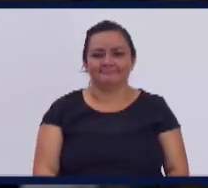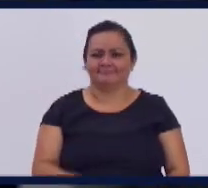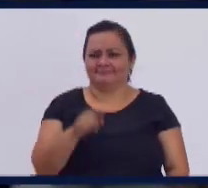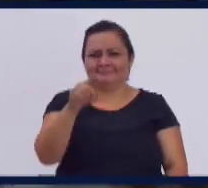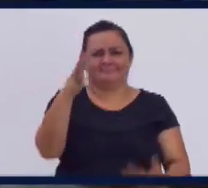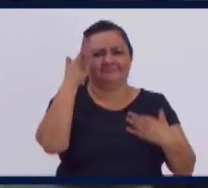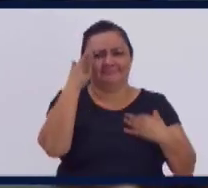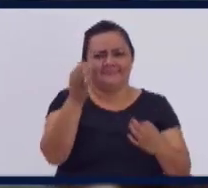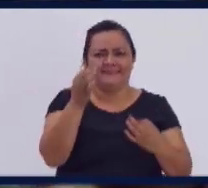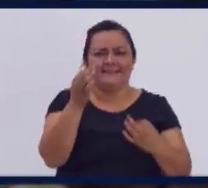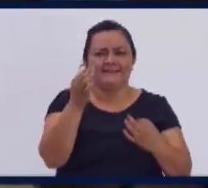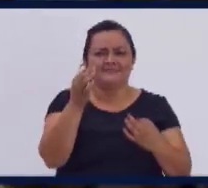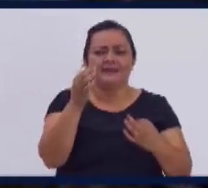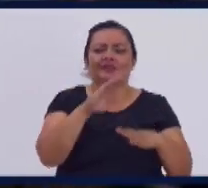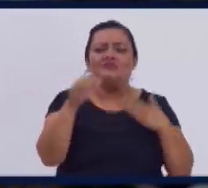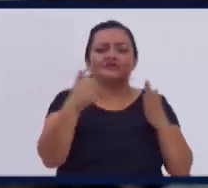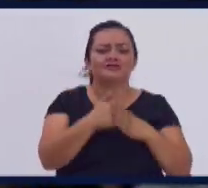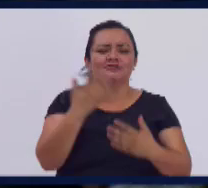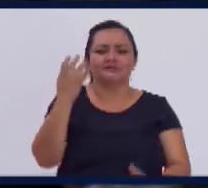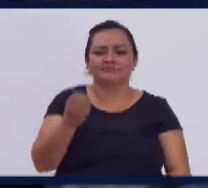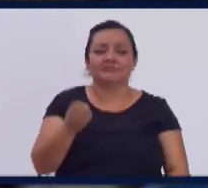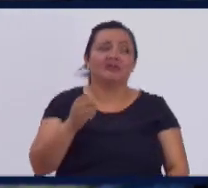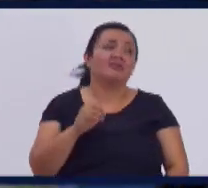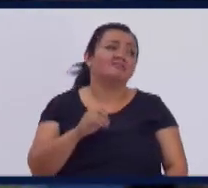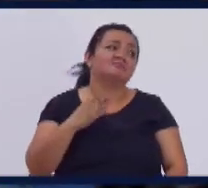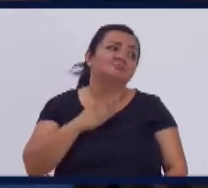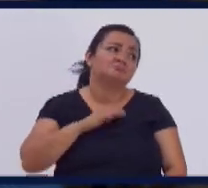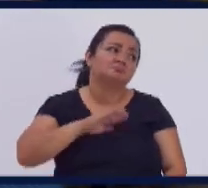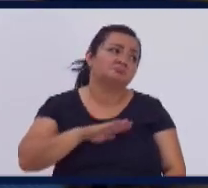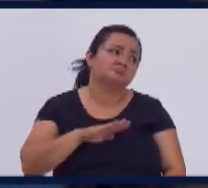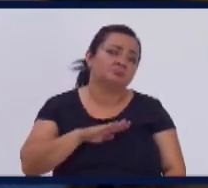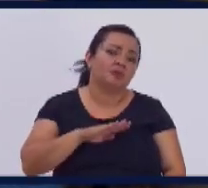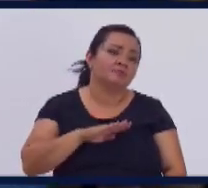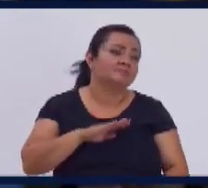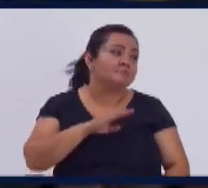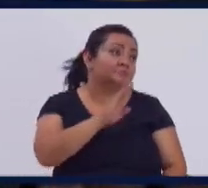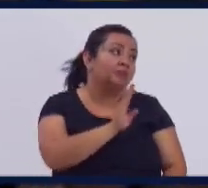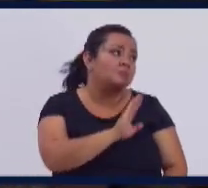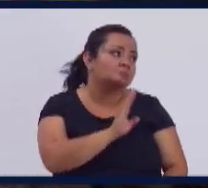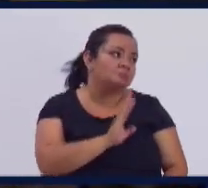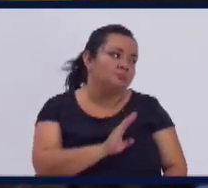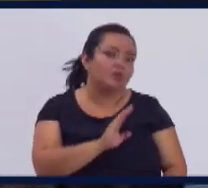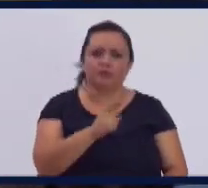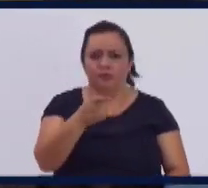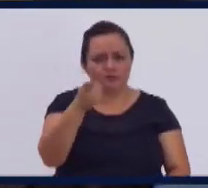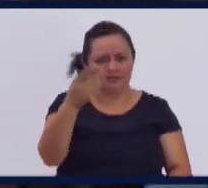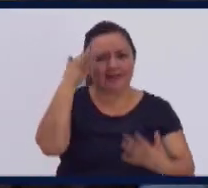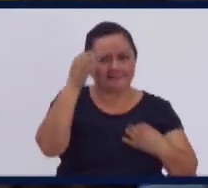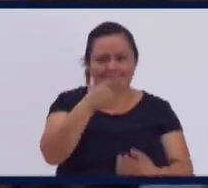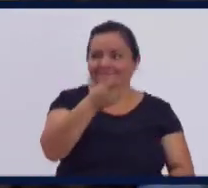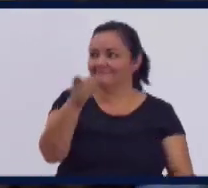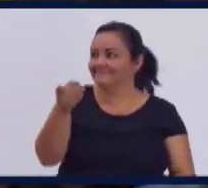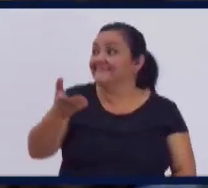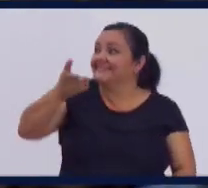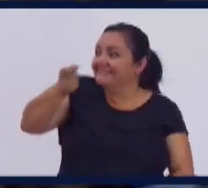Usted decide si quiere lamentarse porque fulano no lo saluda o porque hay 3,000 personas que se mueren por darle la mano. Usted decide.